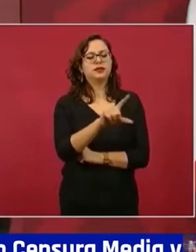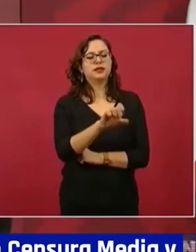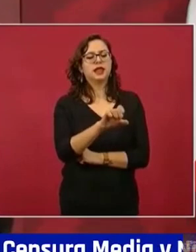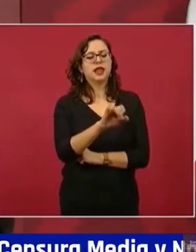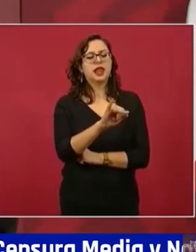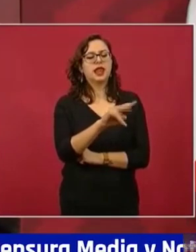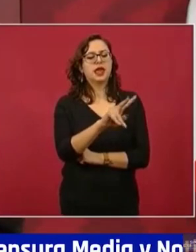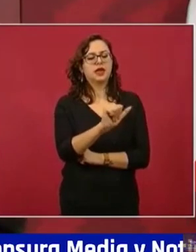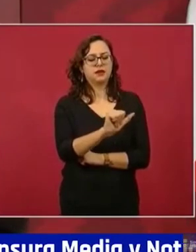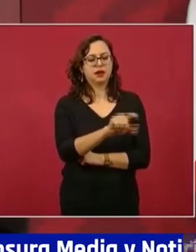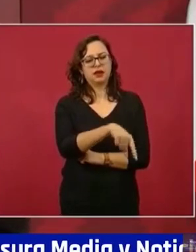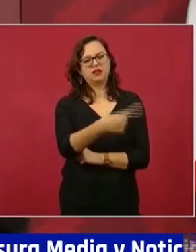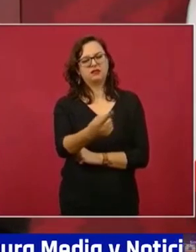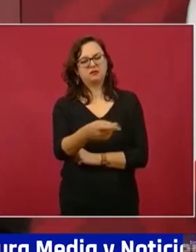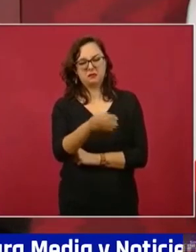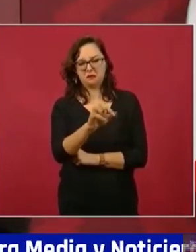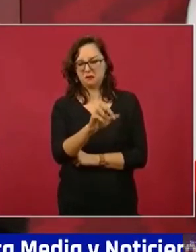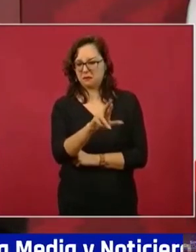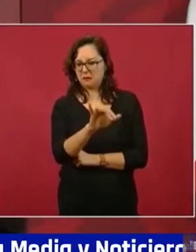a un búnker,